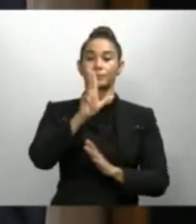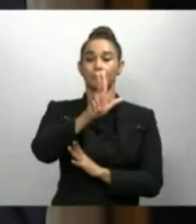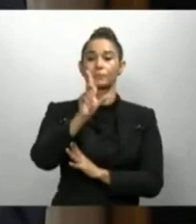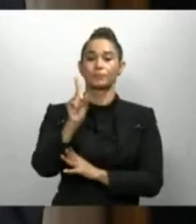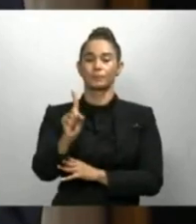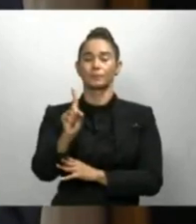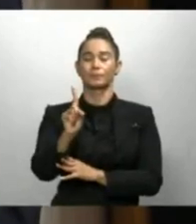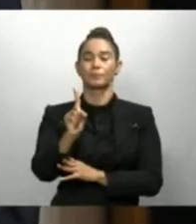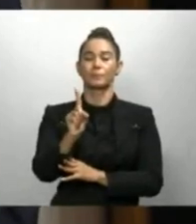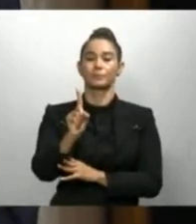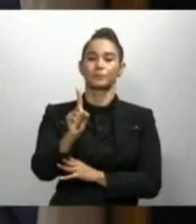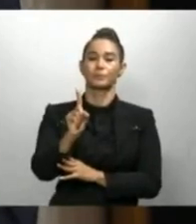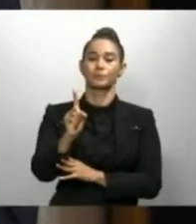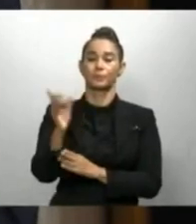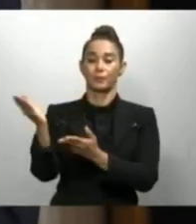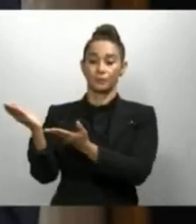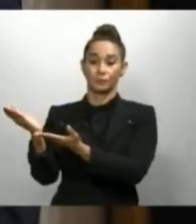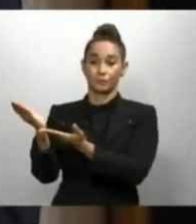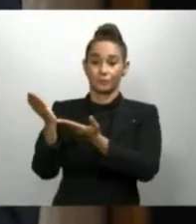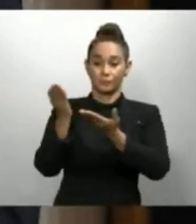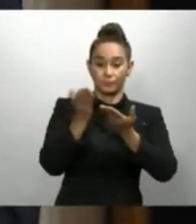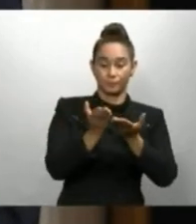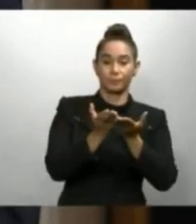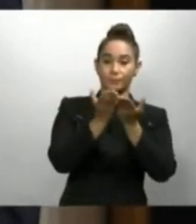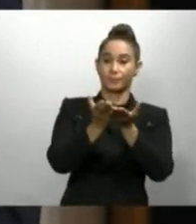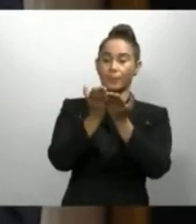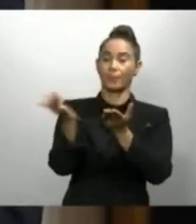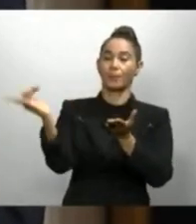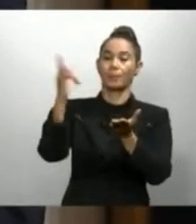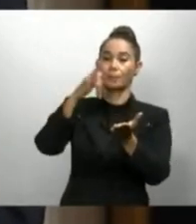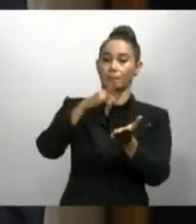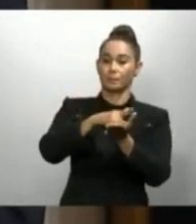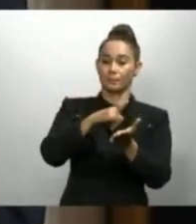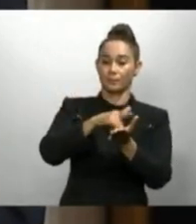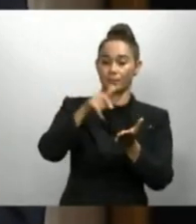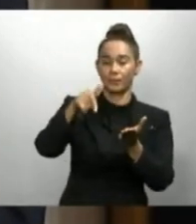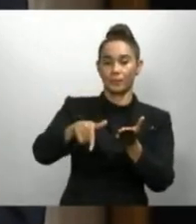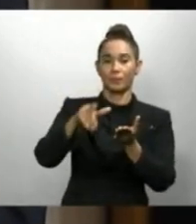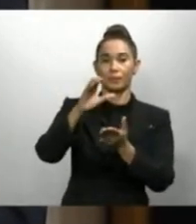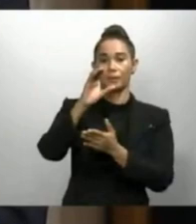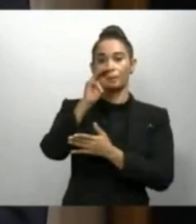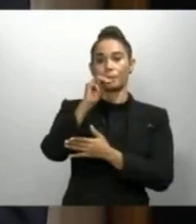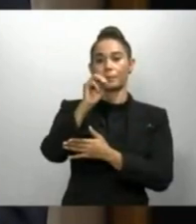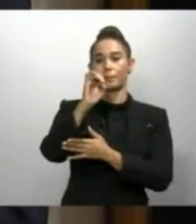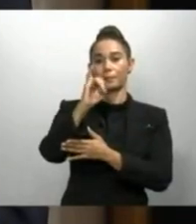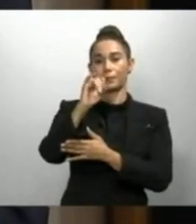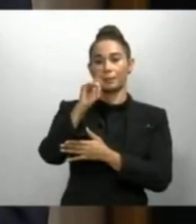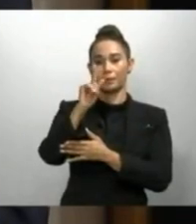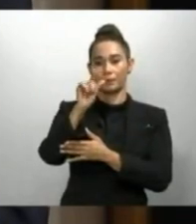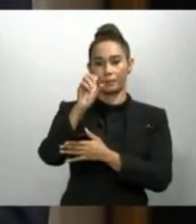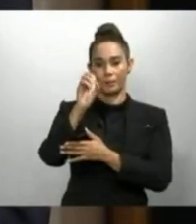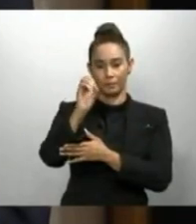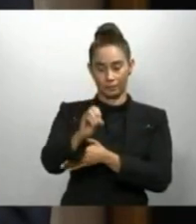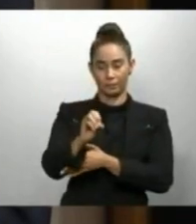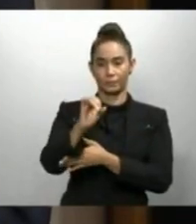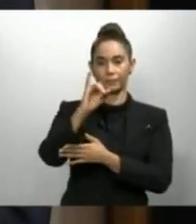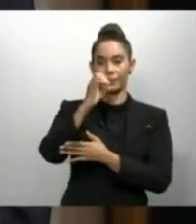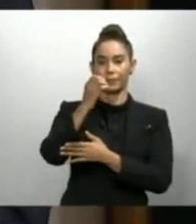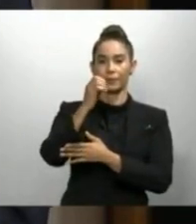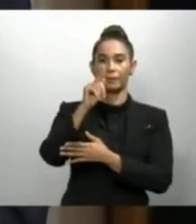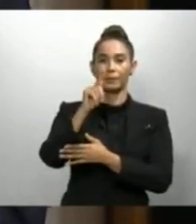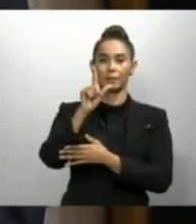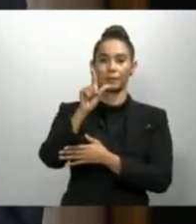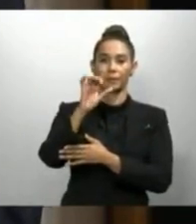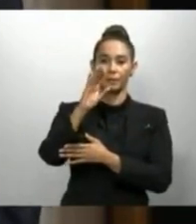31. Los importadores de los precursores alcohol metílico, alcohol etílico,